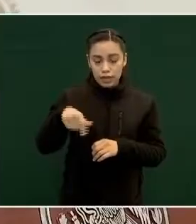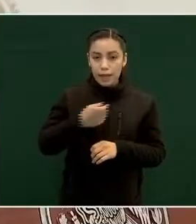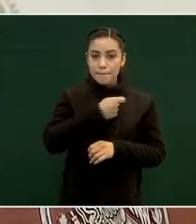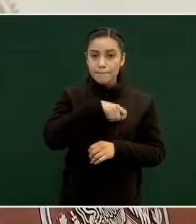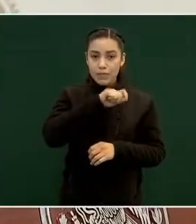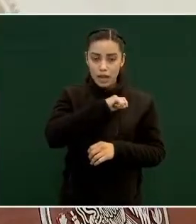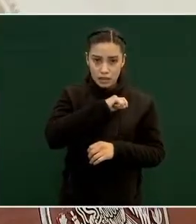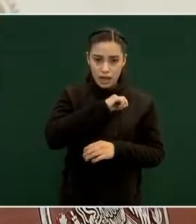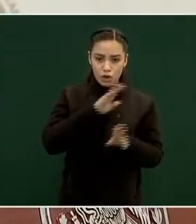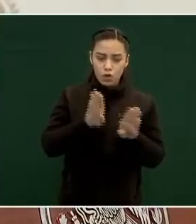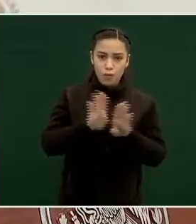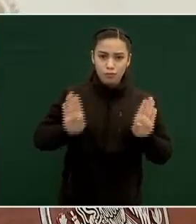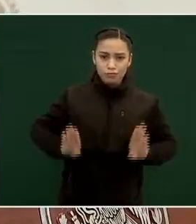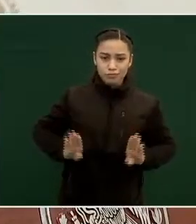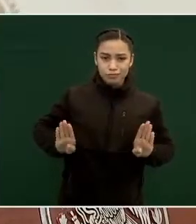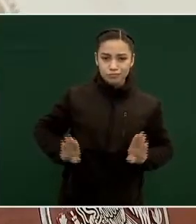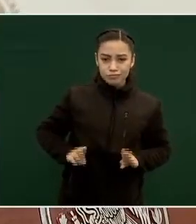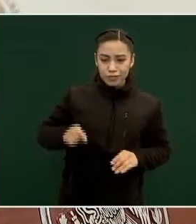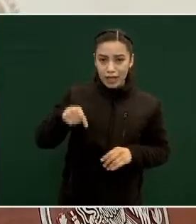lo que nos costó,